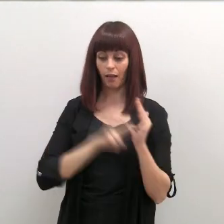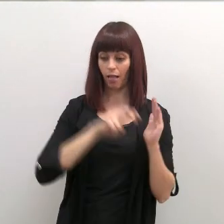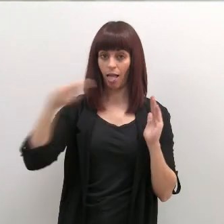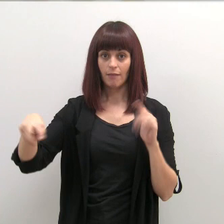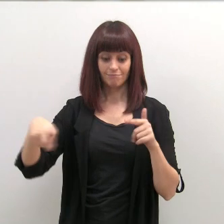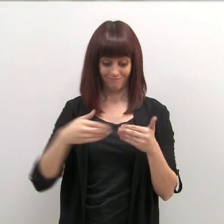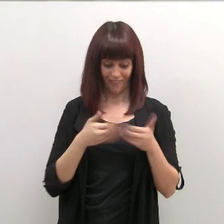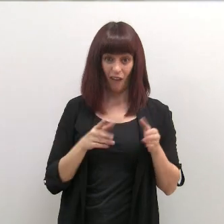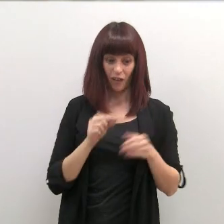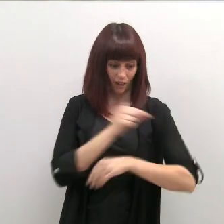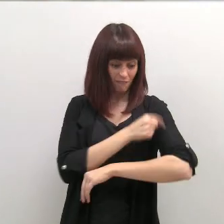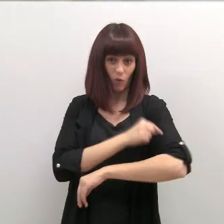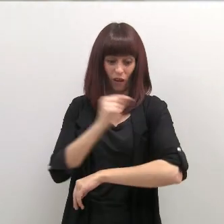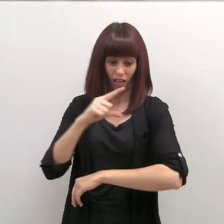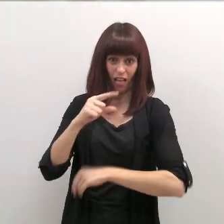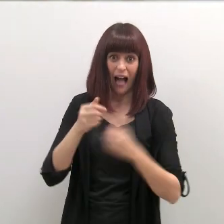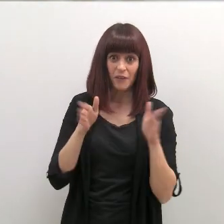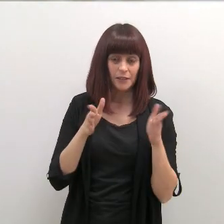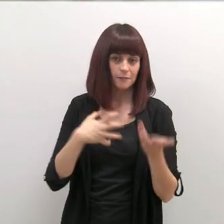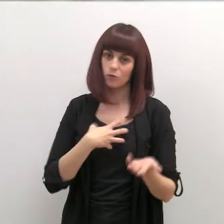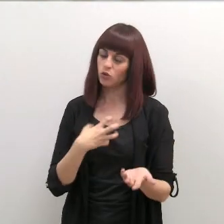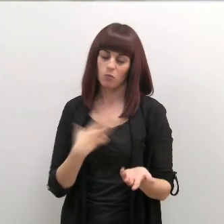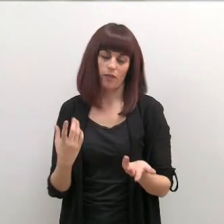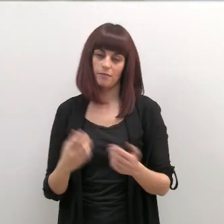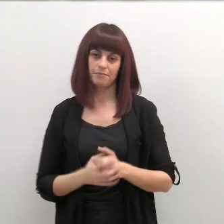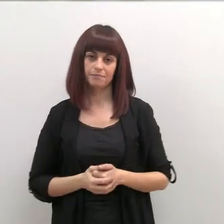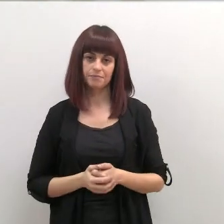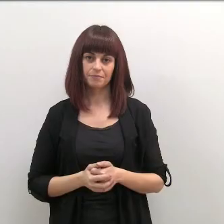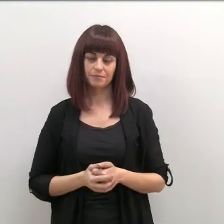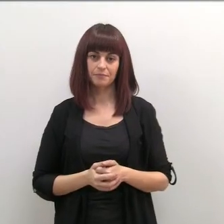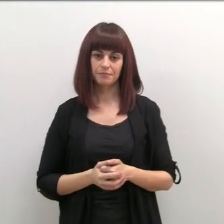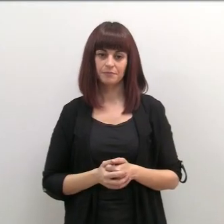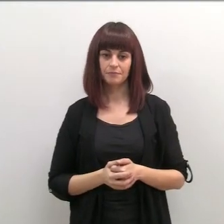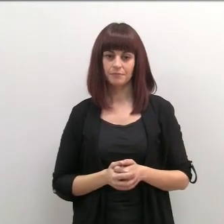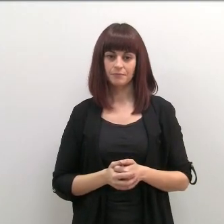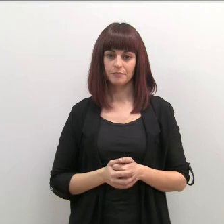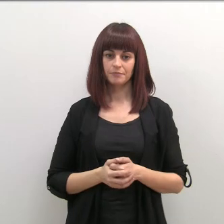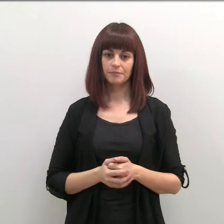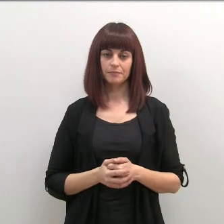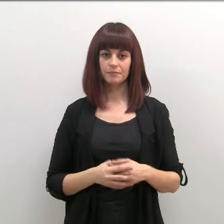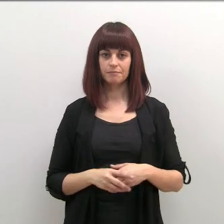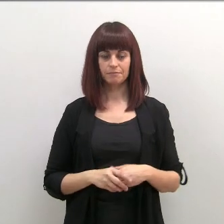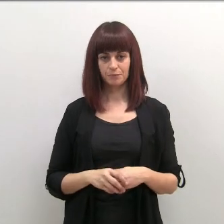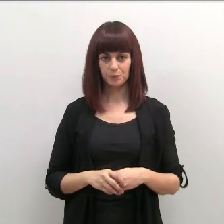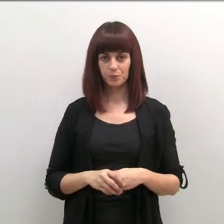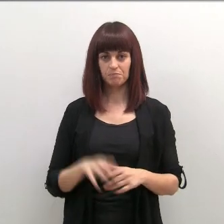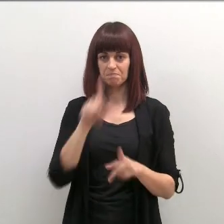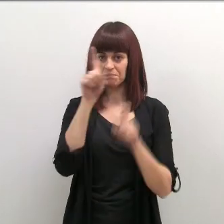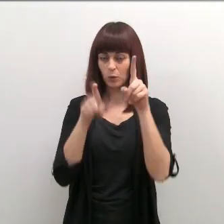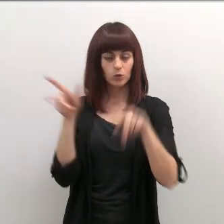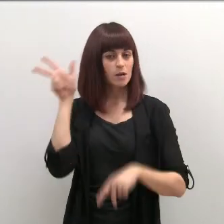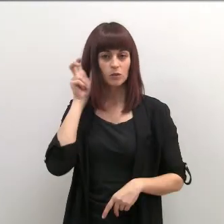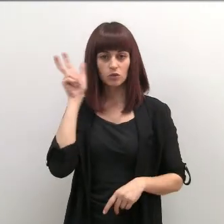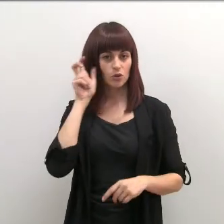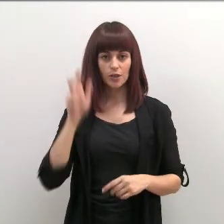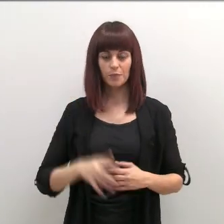al menos no haya una indicación más específica, no se puede hacer. Y en esos casos no se podría, se ha planteado, por ejemplo, la posibilidad de, bueno,